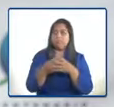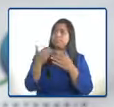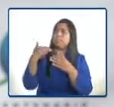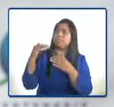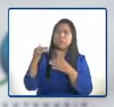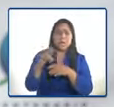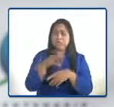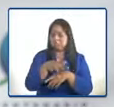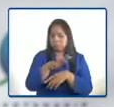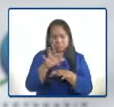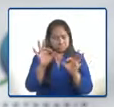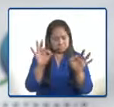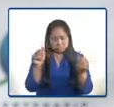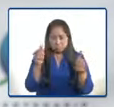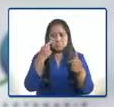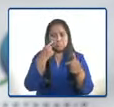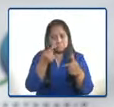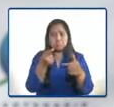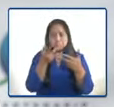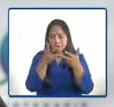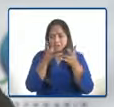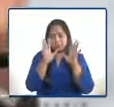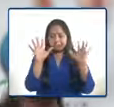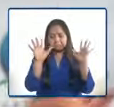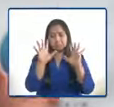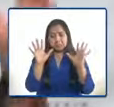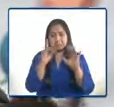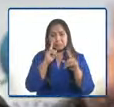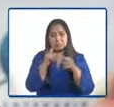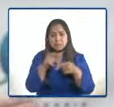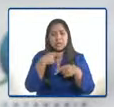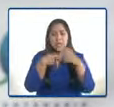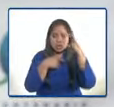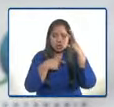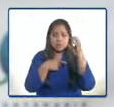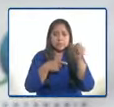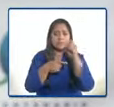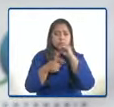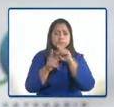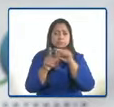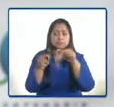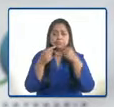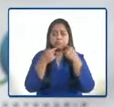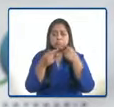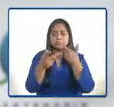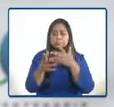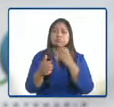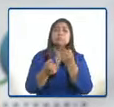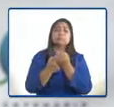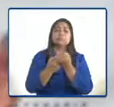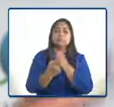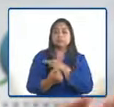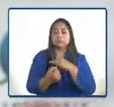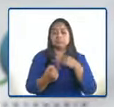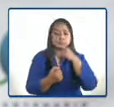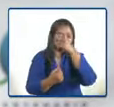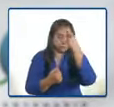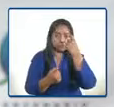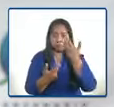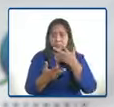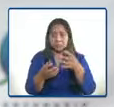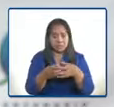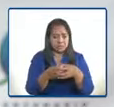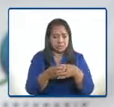atendido, hemos tenido ese concepto de poderlos aportar por medio del Ministerio de Trabajo. Ustedes han visto, han salido